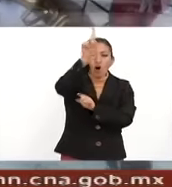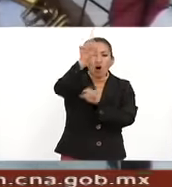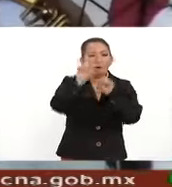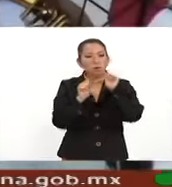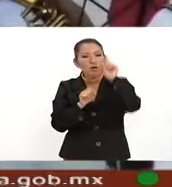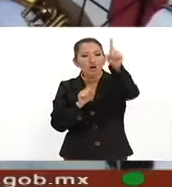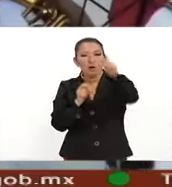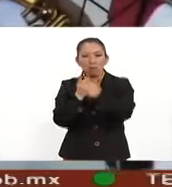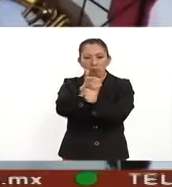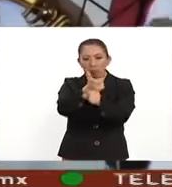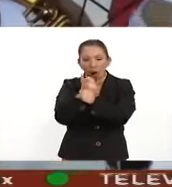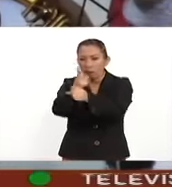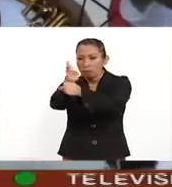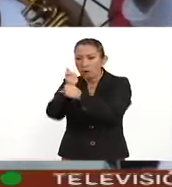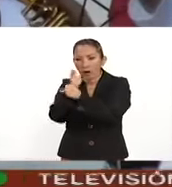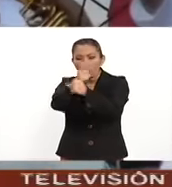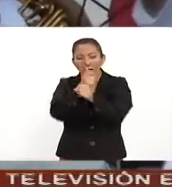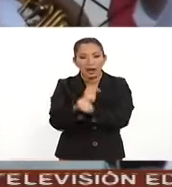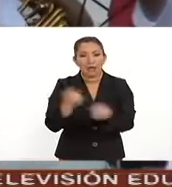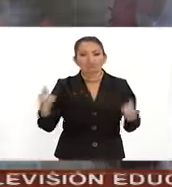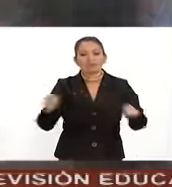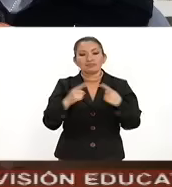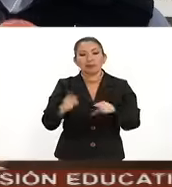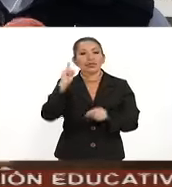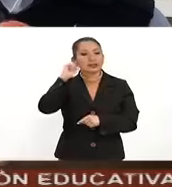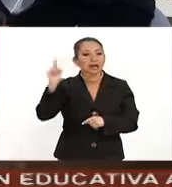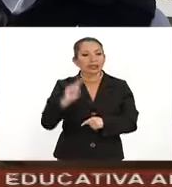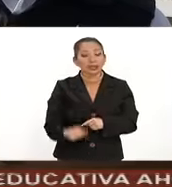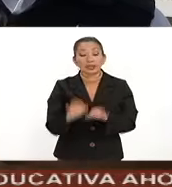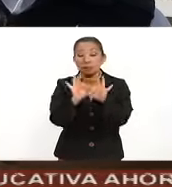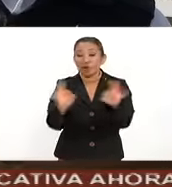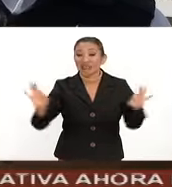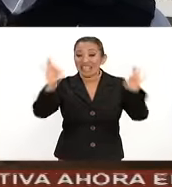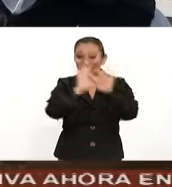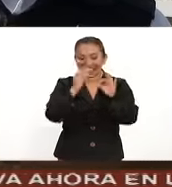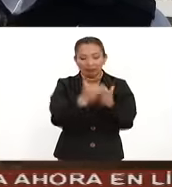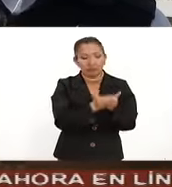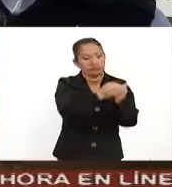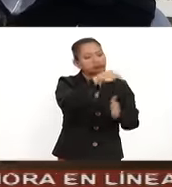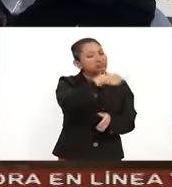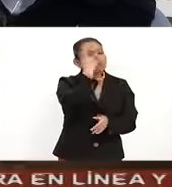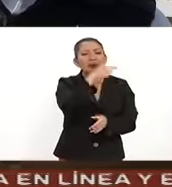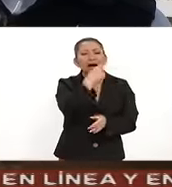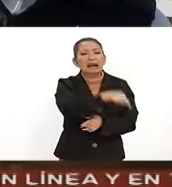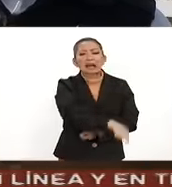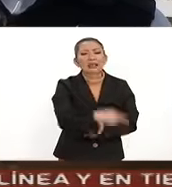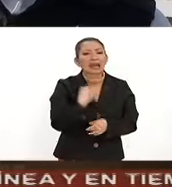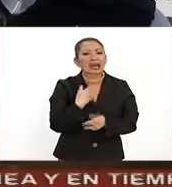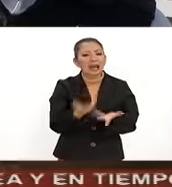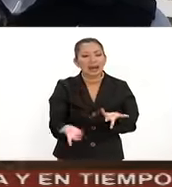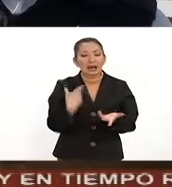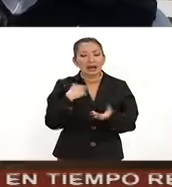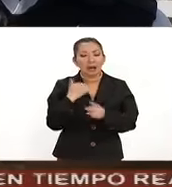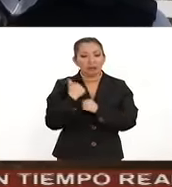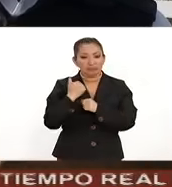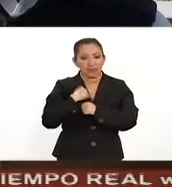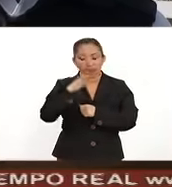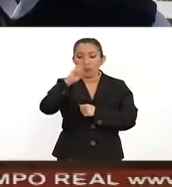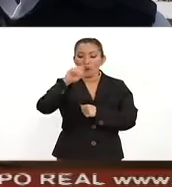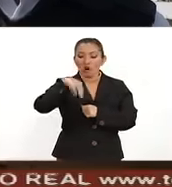y la orquesta entonó la marcha de Zacatecas. La importante labor de esta patrulla costera, Armada República Mexicana,